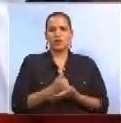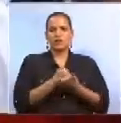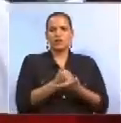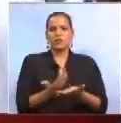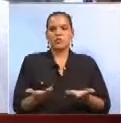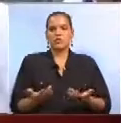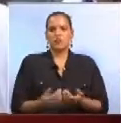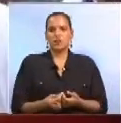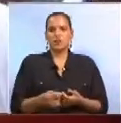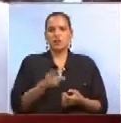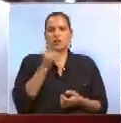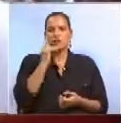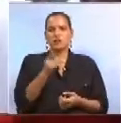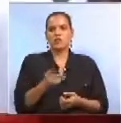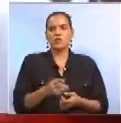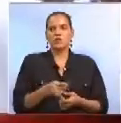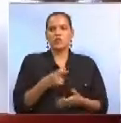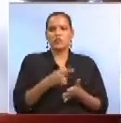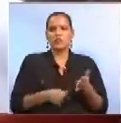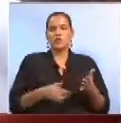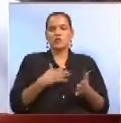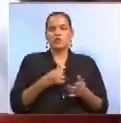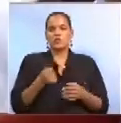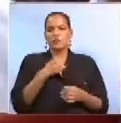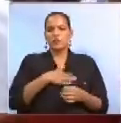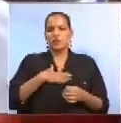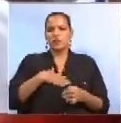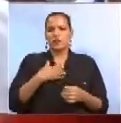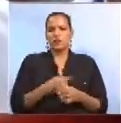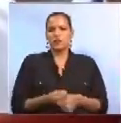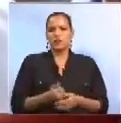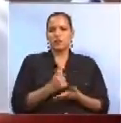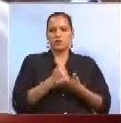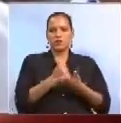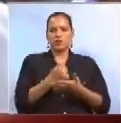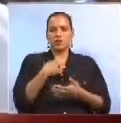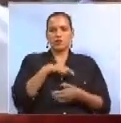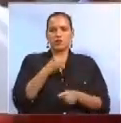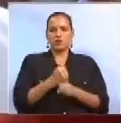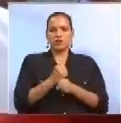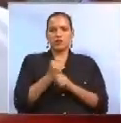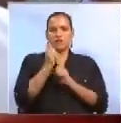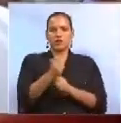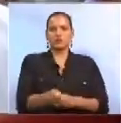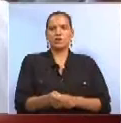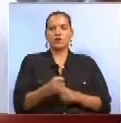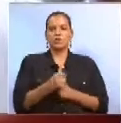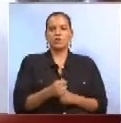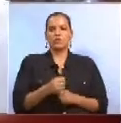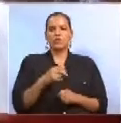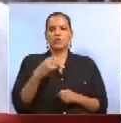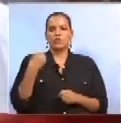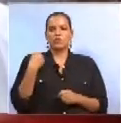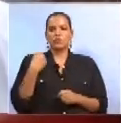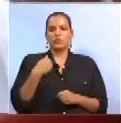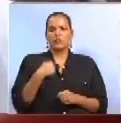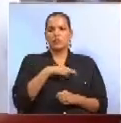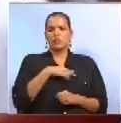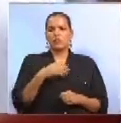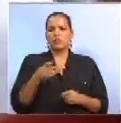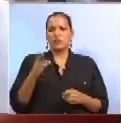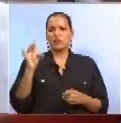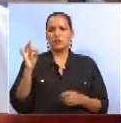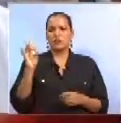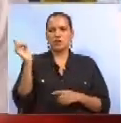sin embargo lo que le decimos es que den una solución lo más rápido porque nosotros vivimos de la pesca. ¿Cuántos días llevan parados? Nosotros tenemos 8 días ya parados y nadie